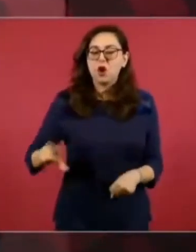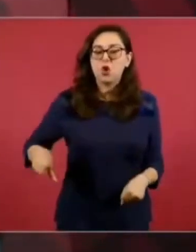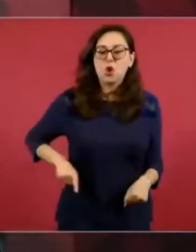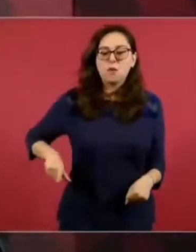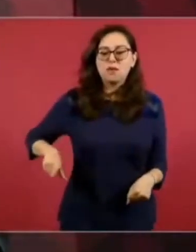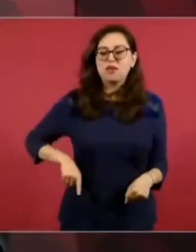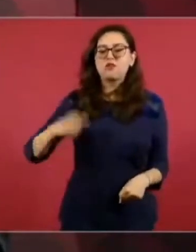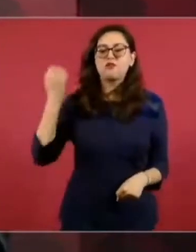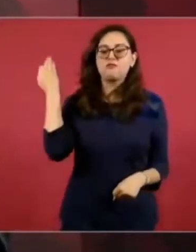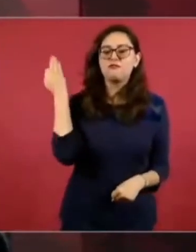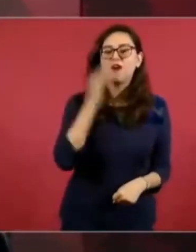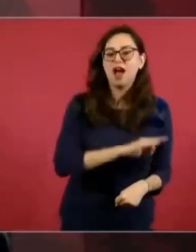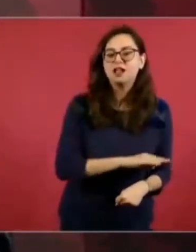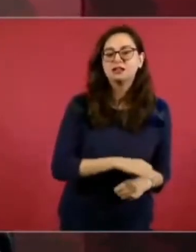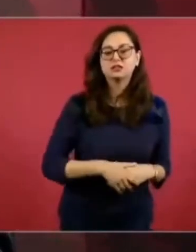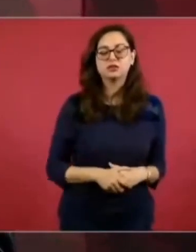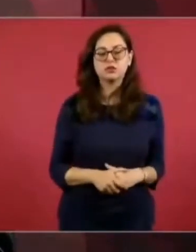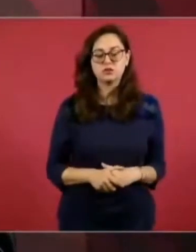falsa.